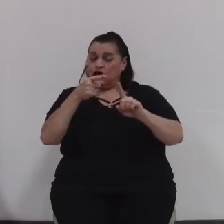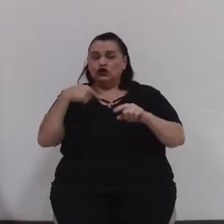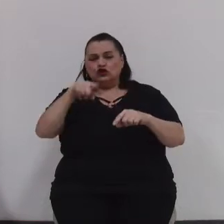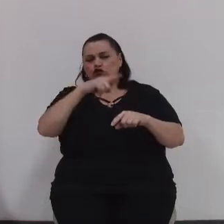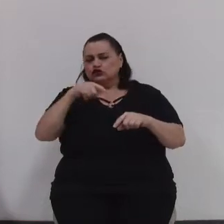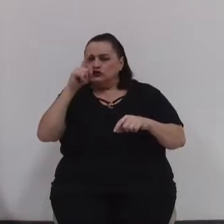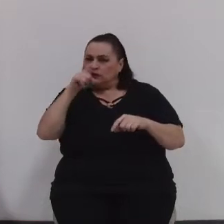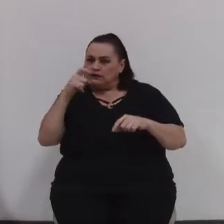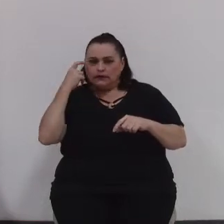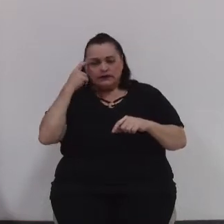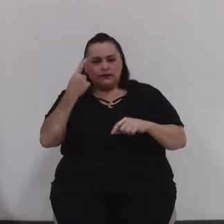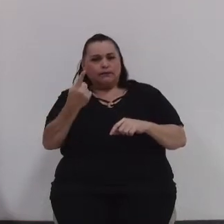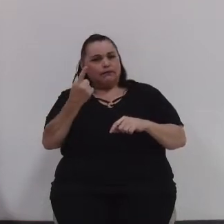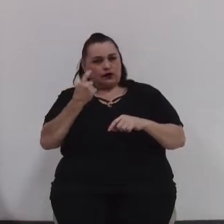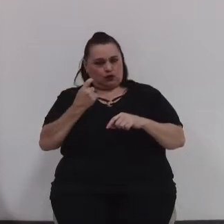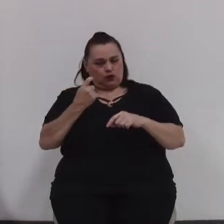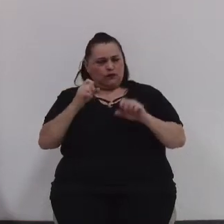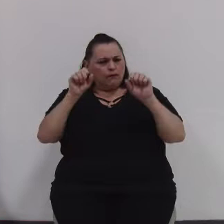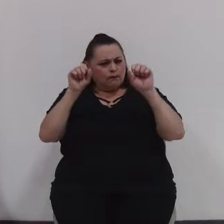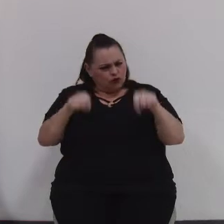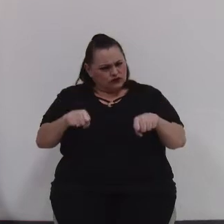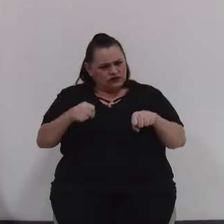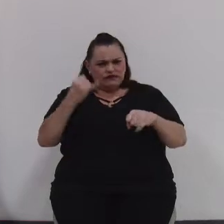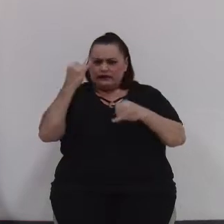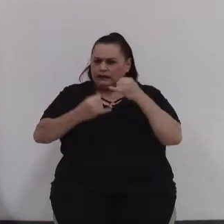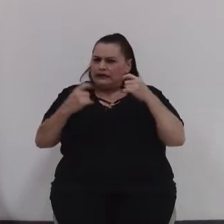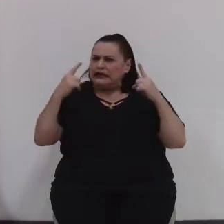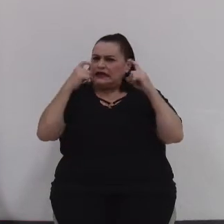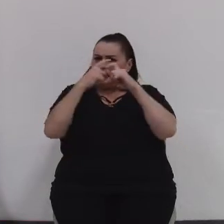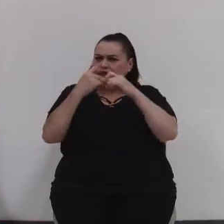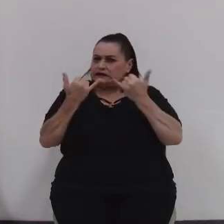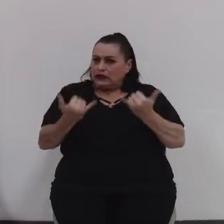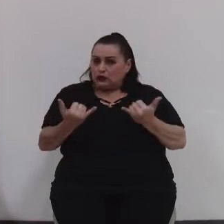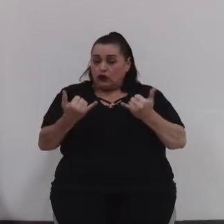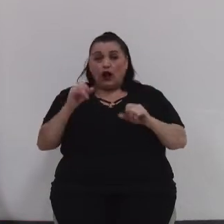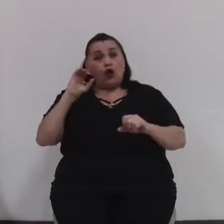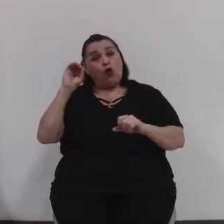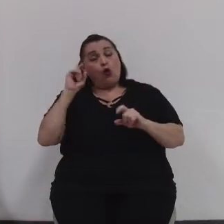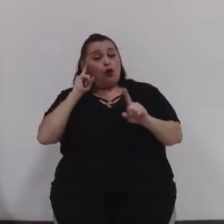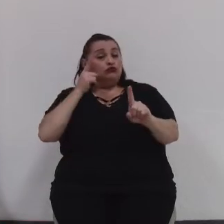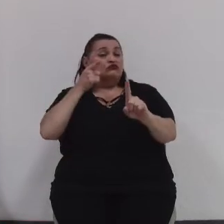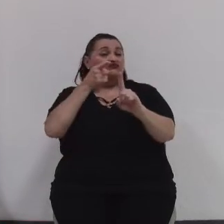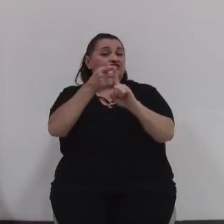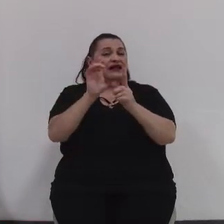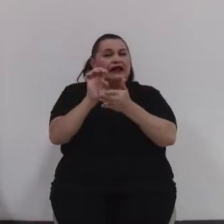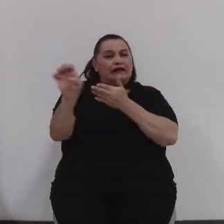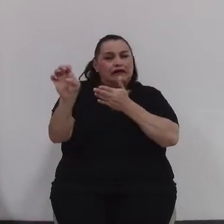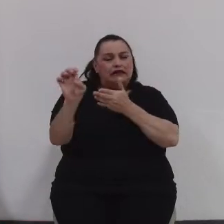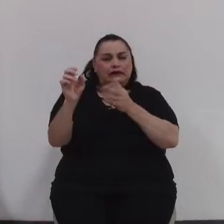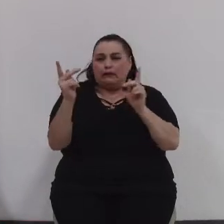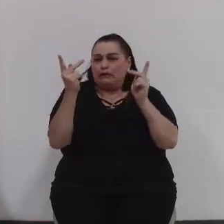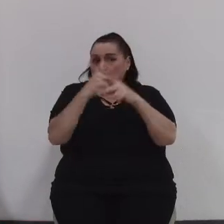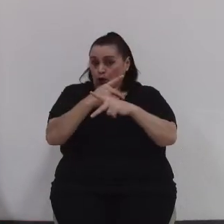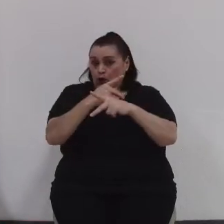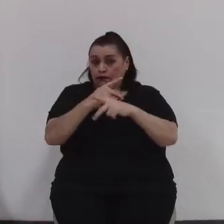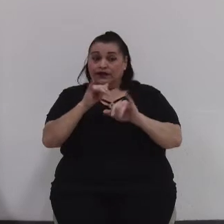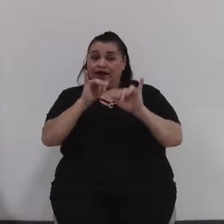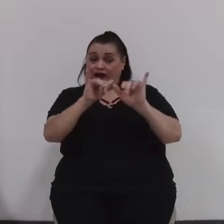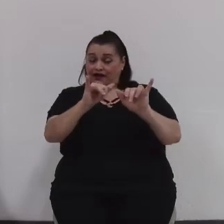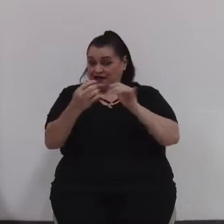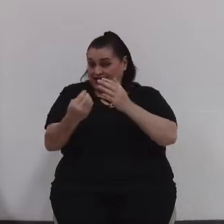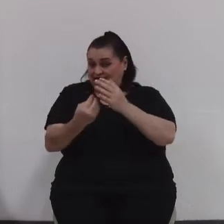preguntar, ¿es posible salir de la crisis actual o nos encaminamos a un destino inevitable? Ahí